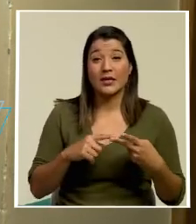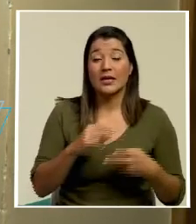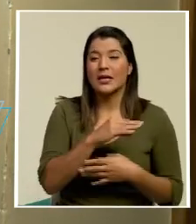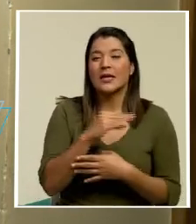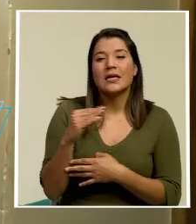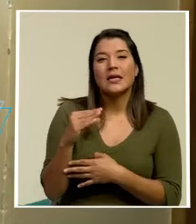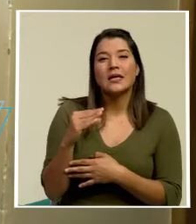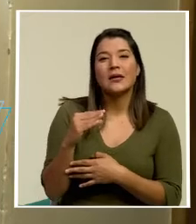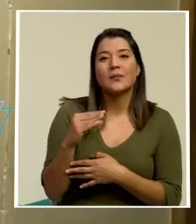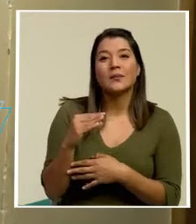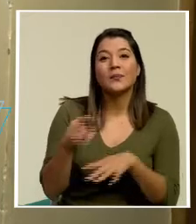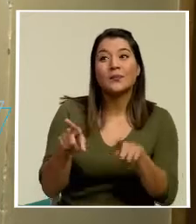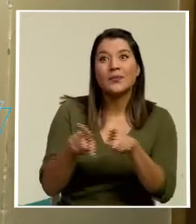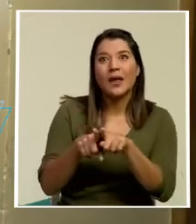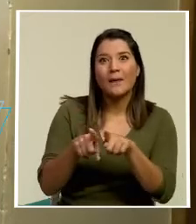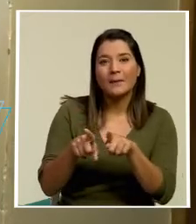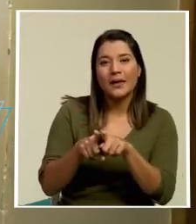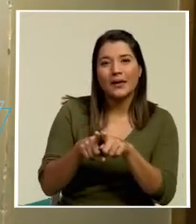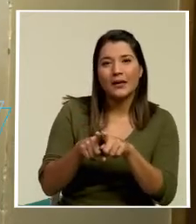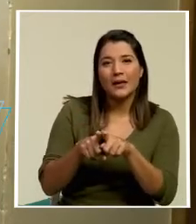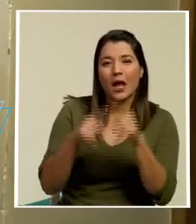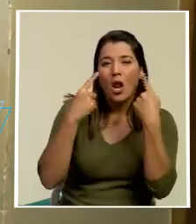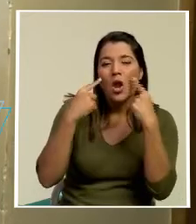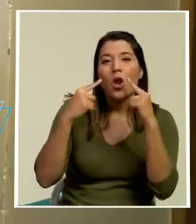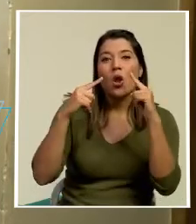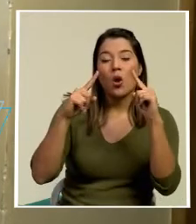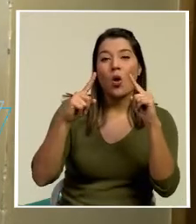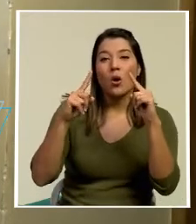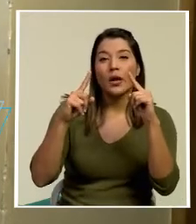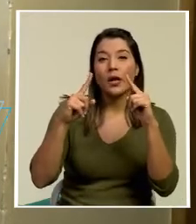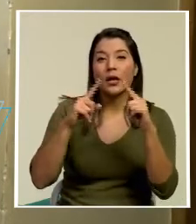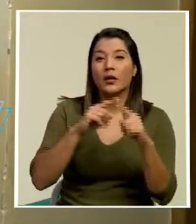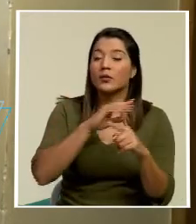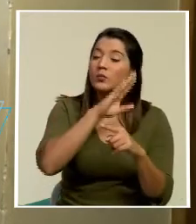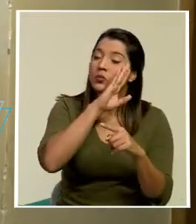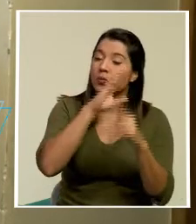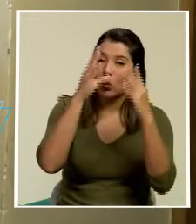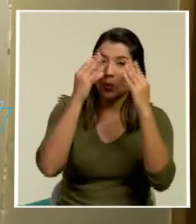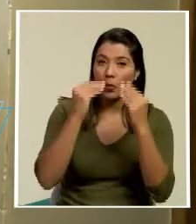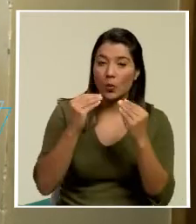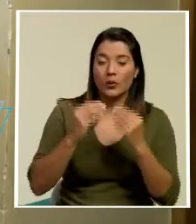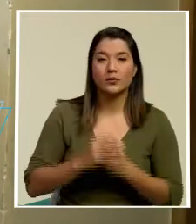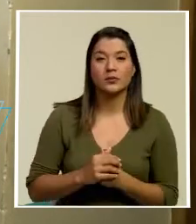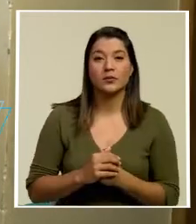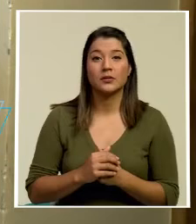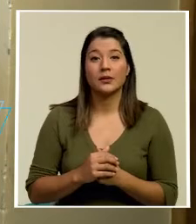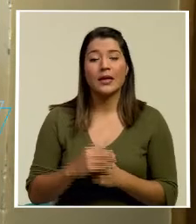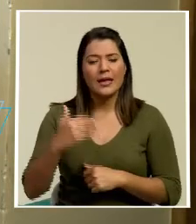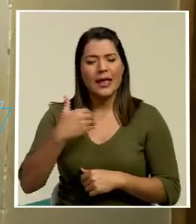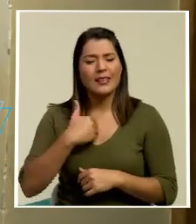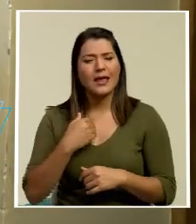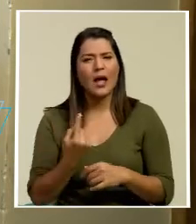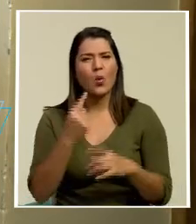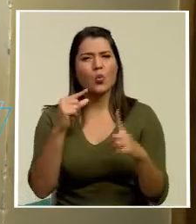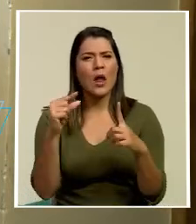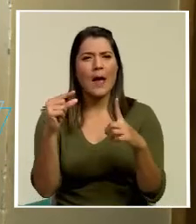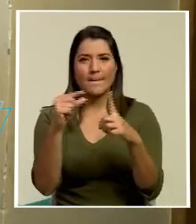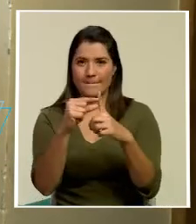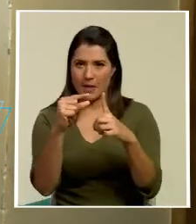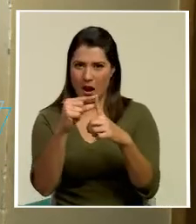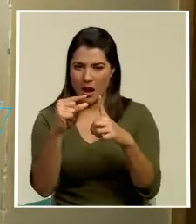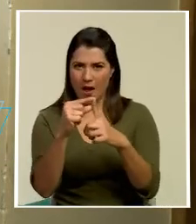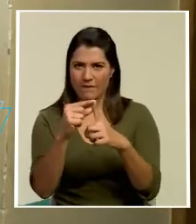manso sus insomnios. Una palabra prodigiosa que borre al enemigo con